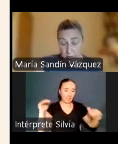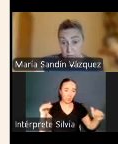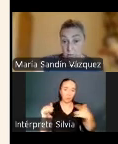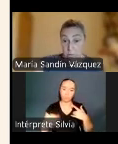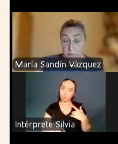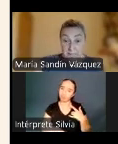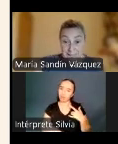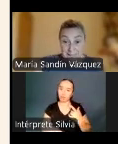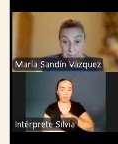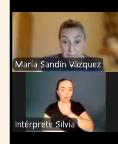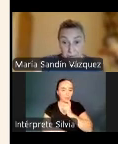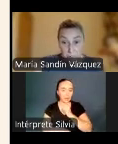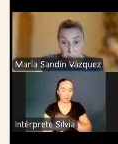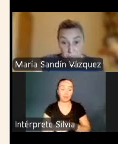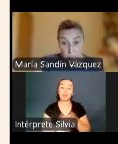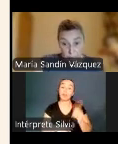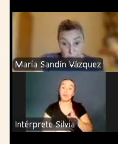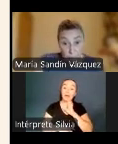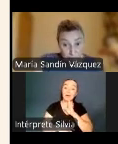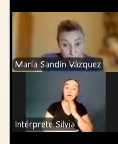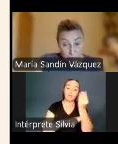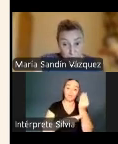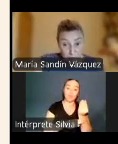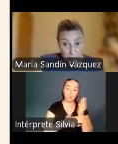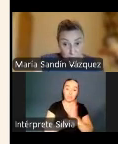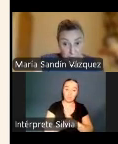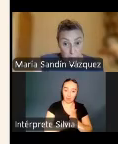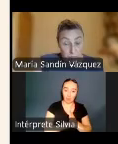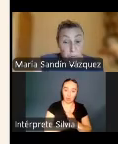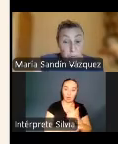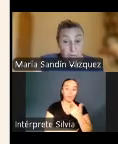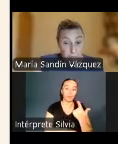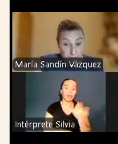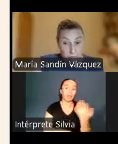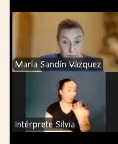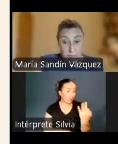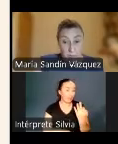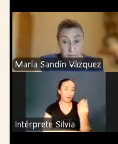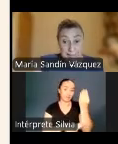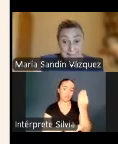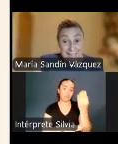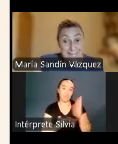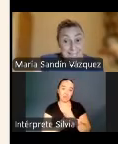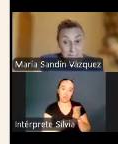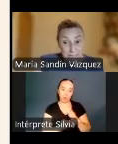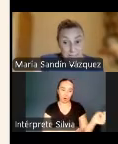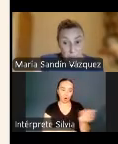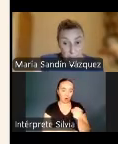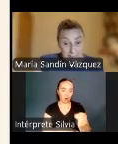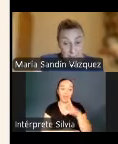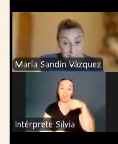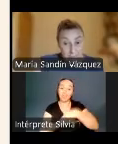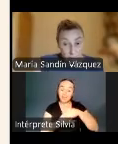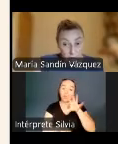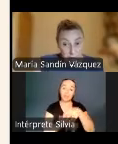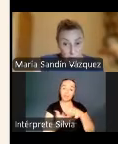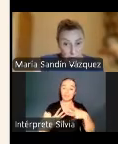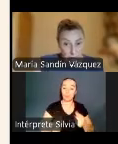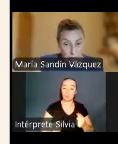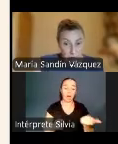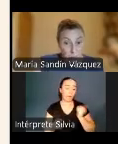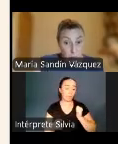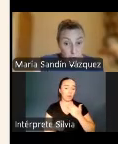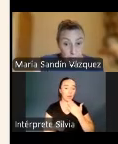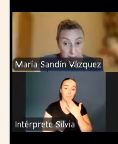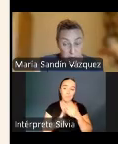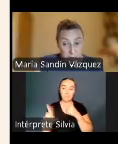mediación. Nos comentan que debería haber como figuras de mediación, alguna figura en los centros de salud que sirviera como para dialogar en torno a